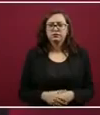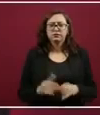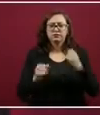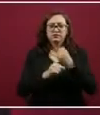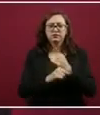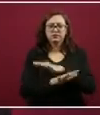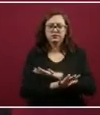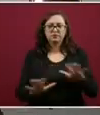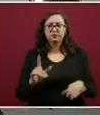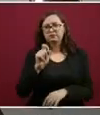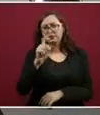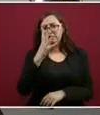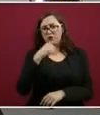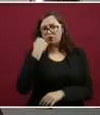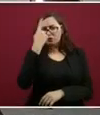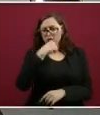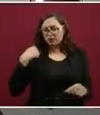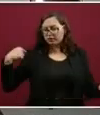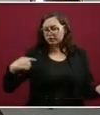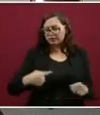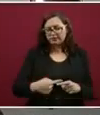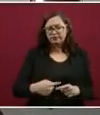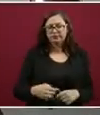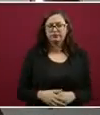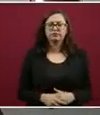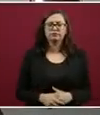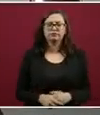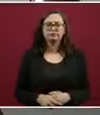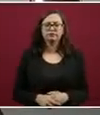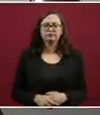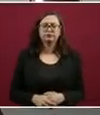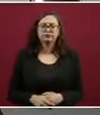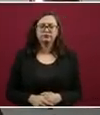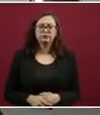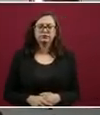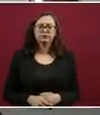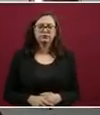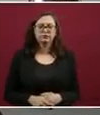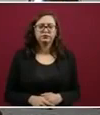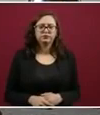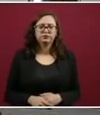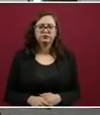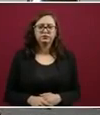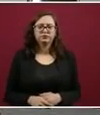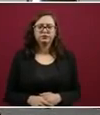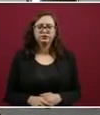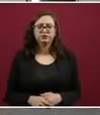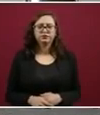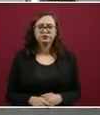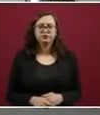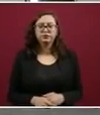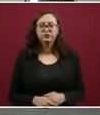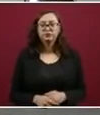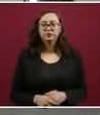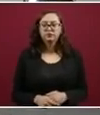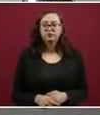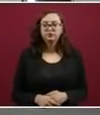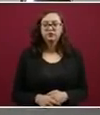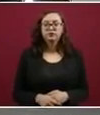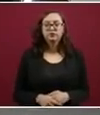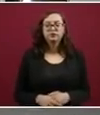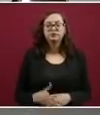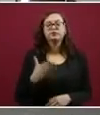de las primeras 24 horas. Gracias. Y le entrego esta publicación que hicimos del plan. Muchas gracias. Muy